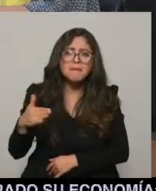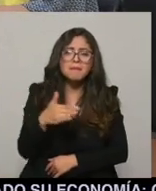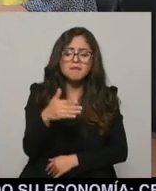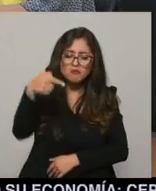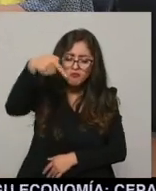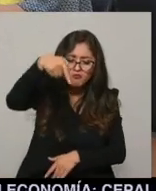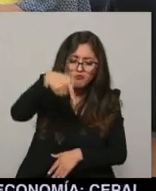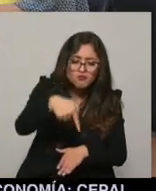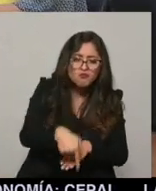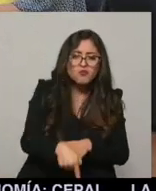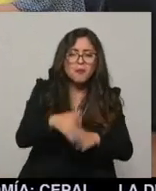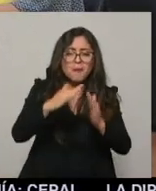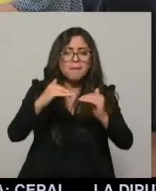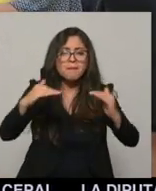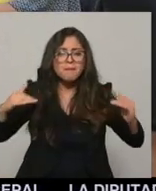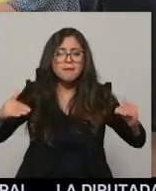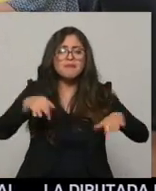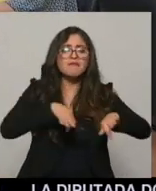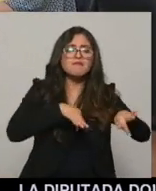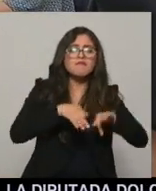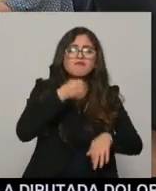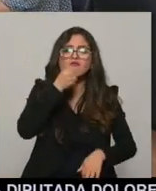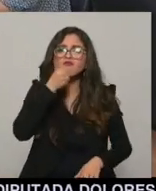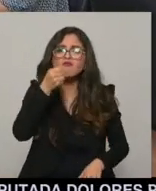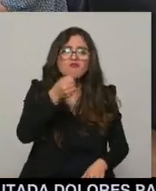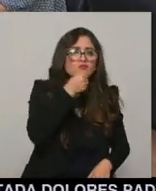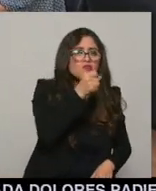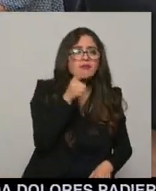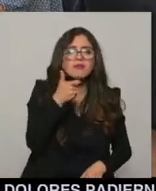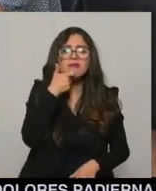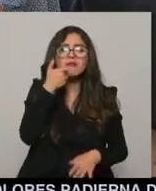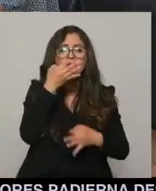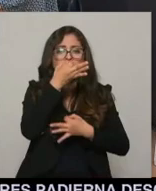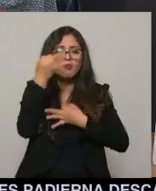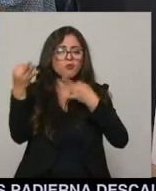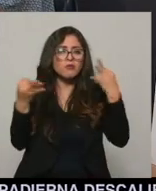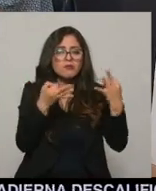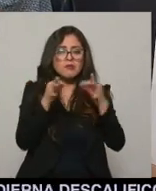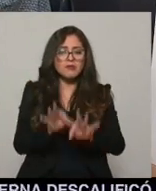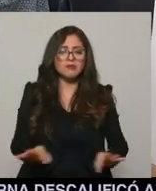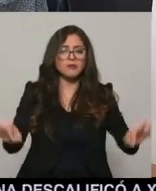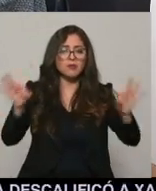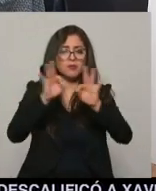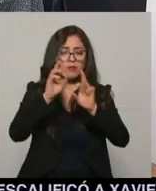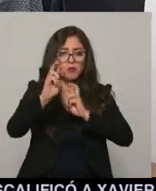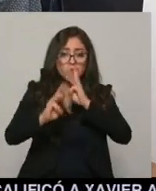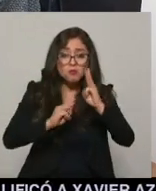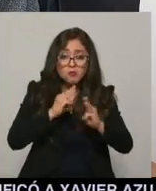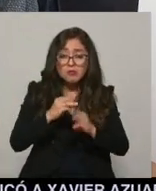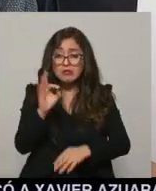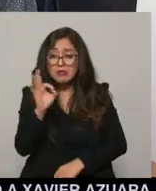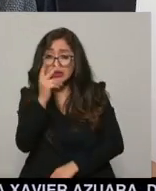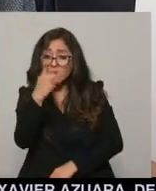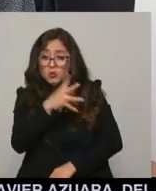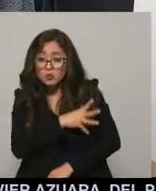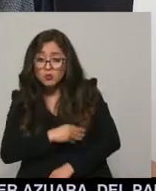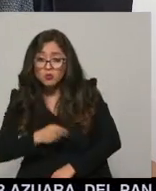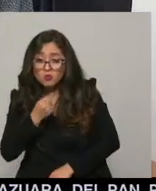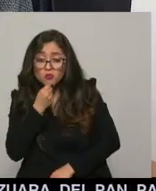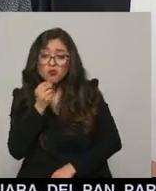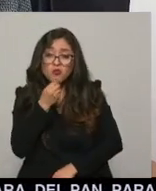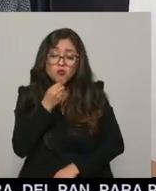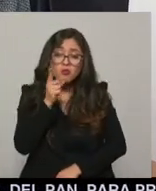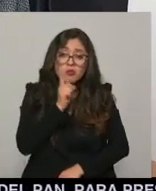fondo marino, que es reportero y que quiere dar a conocer noticias muy importantes al mundo. Así que si usted tiene un hijo, una hija, por